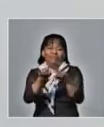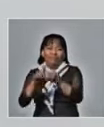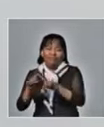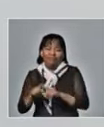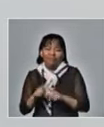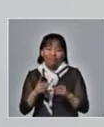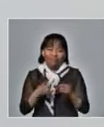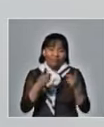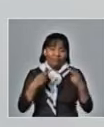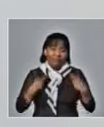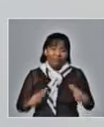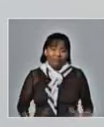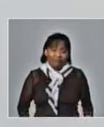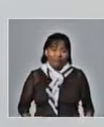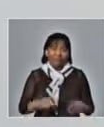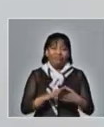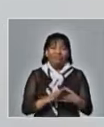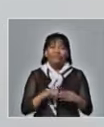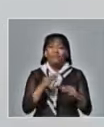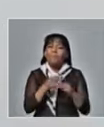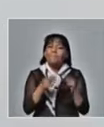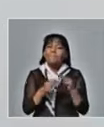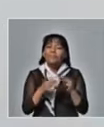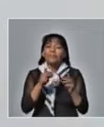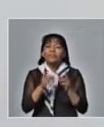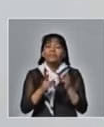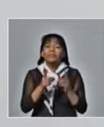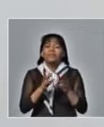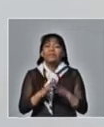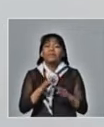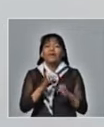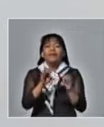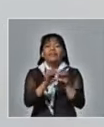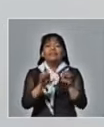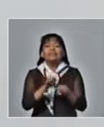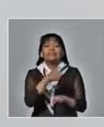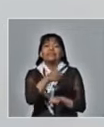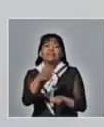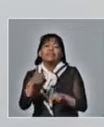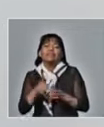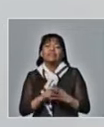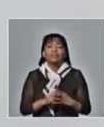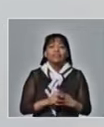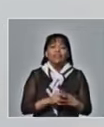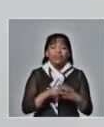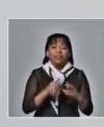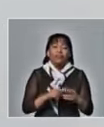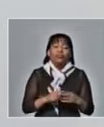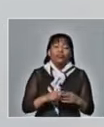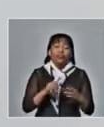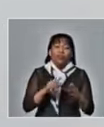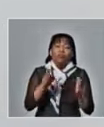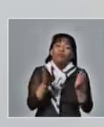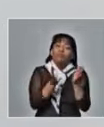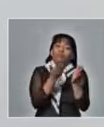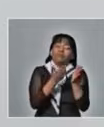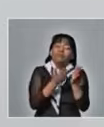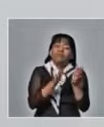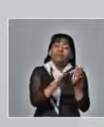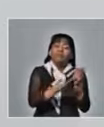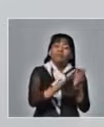de uniformes y material deportivo a los equipos. Adicionalmente, rehabilitaremos y construiremos